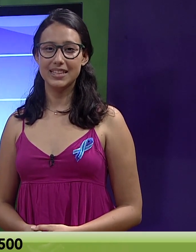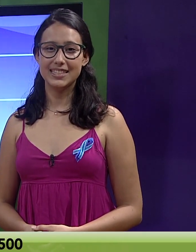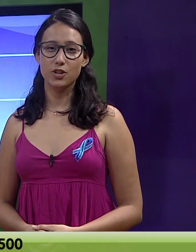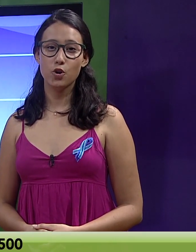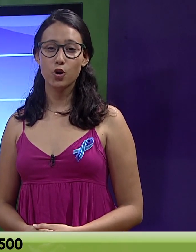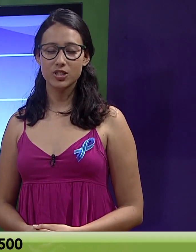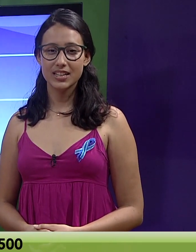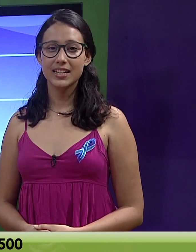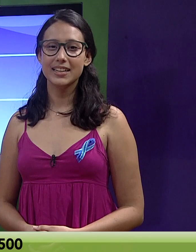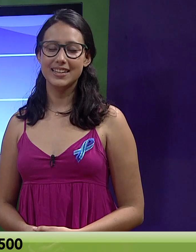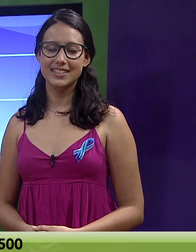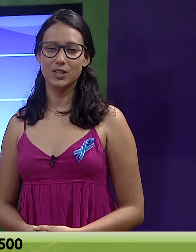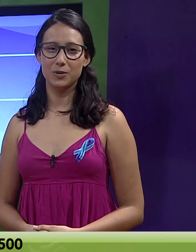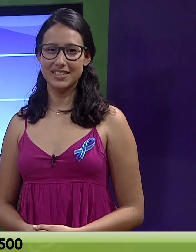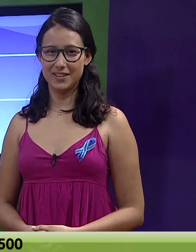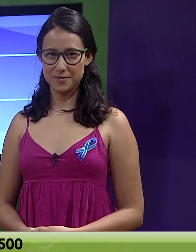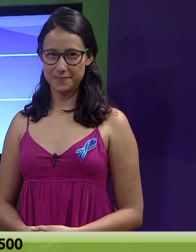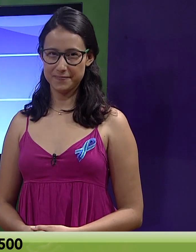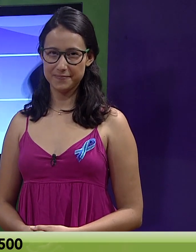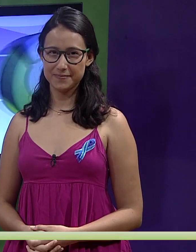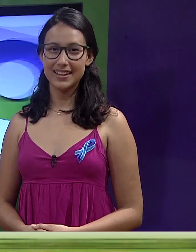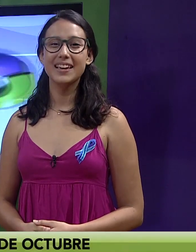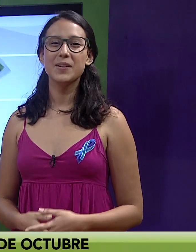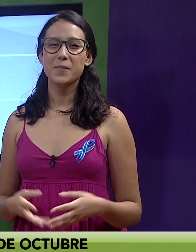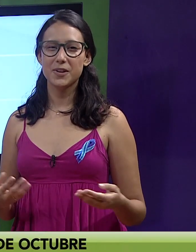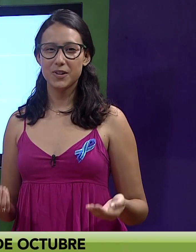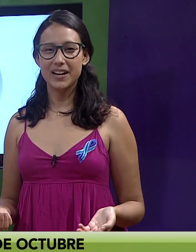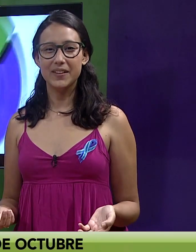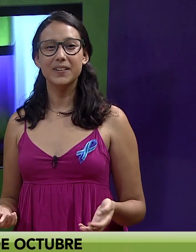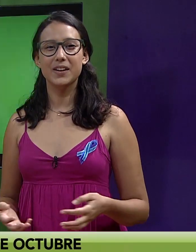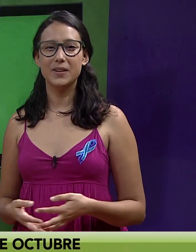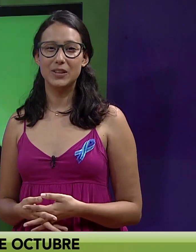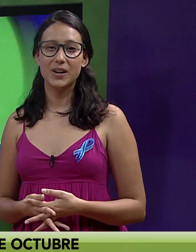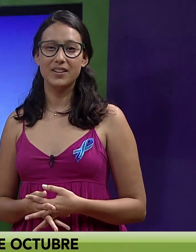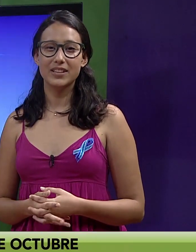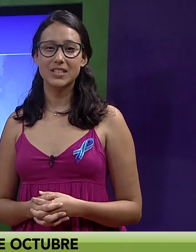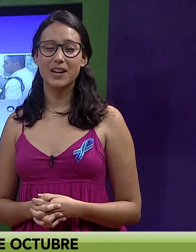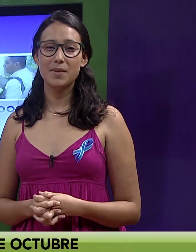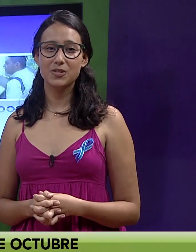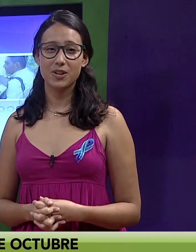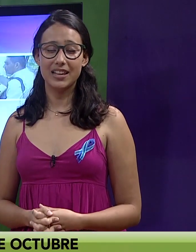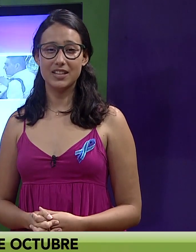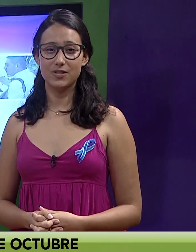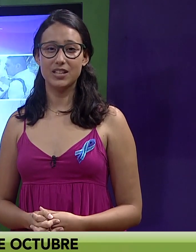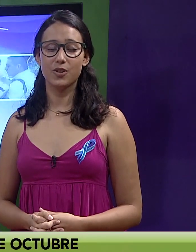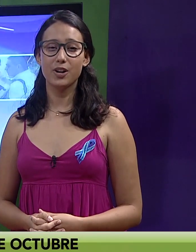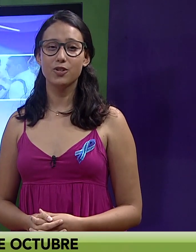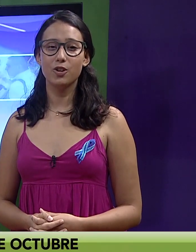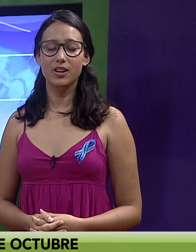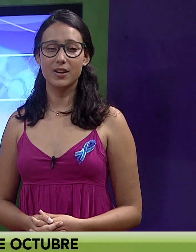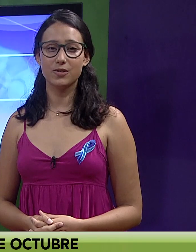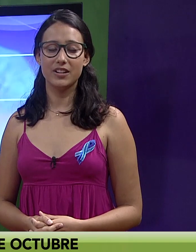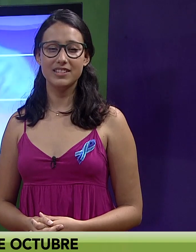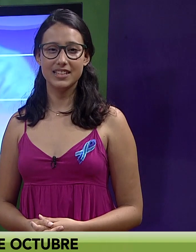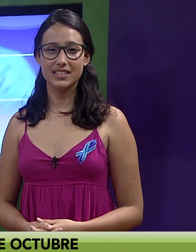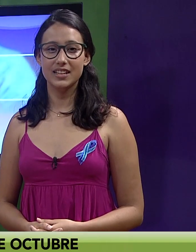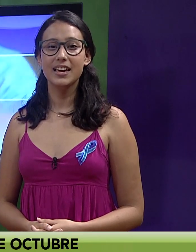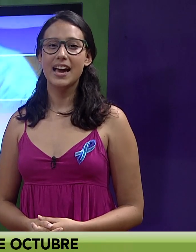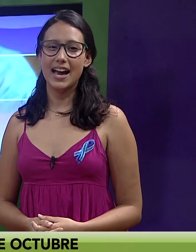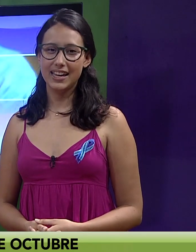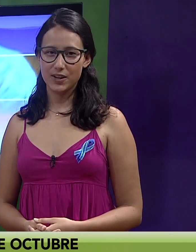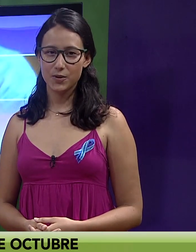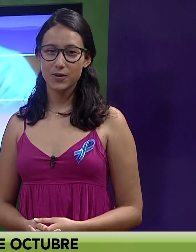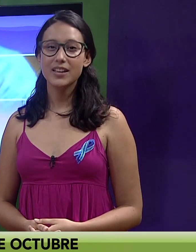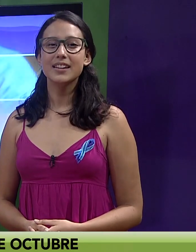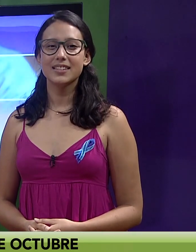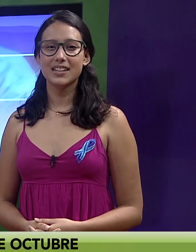llamar al 25 11 15 00. Por otro lado, le cuento que el festival mayor de la Asociación Gerontológica Costarricense,